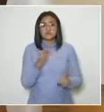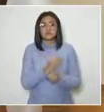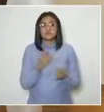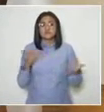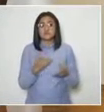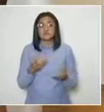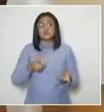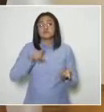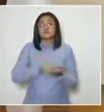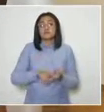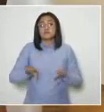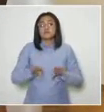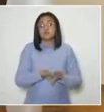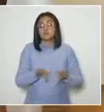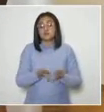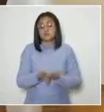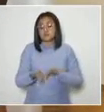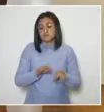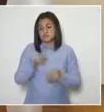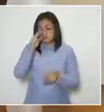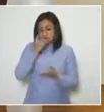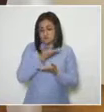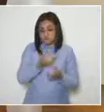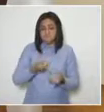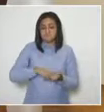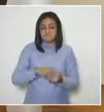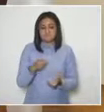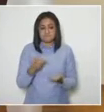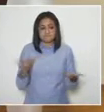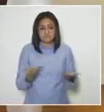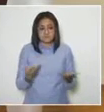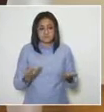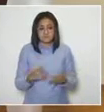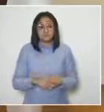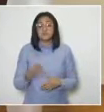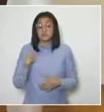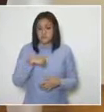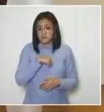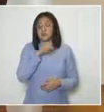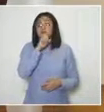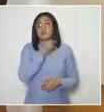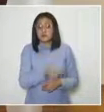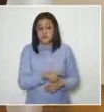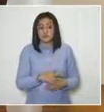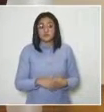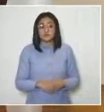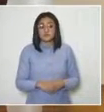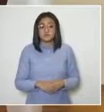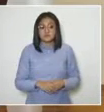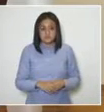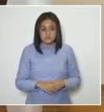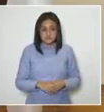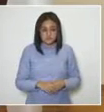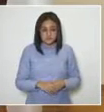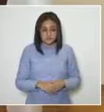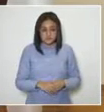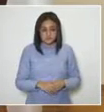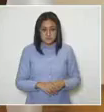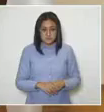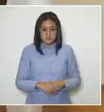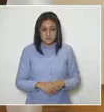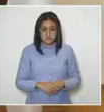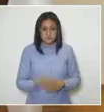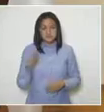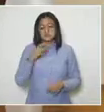labores de inteligencia y ya está llevándolas a cabo vamos a actuar nosotros también vamos a actuar nosotros